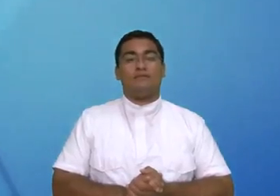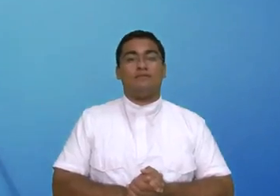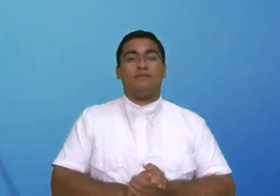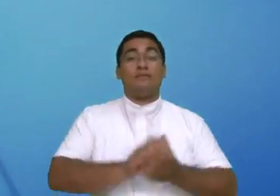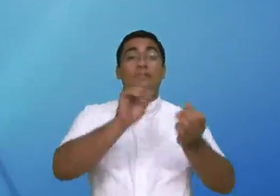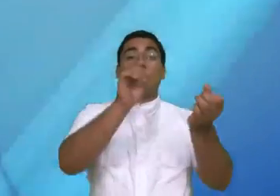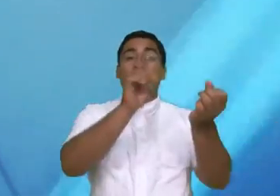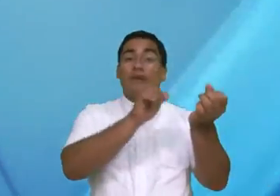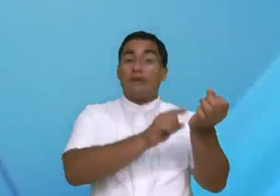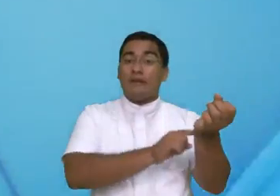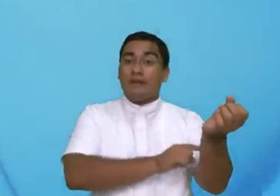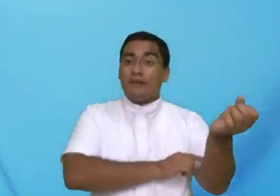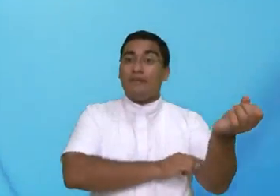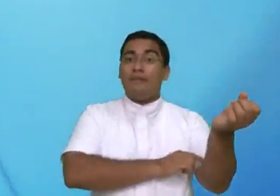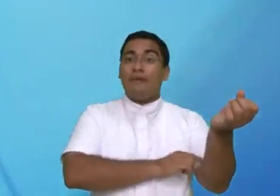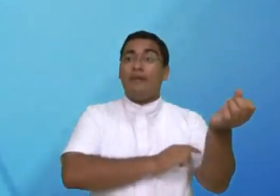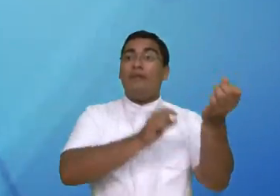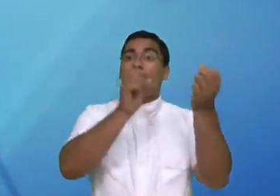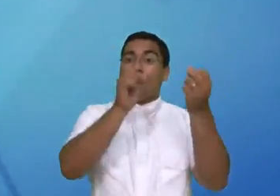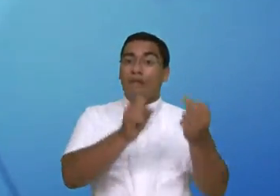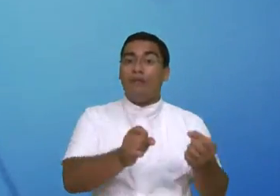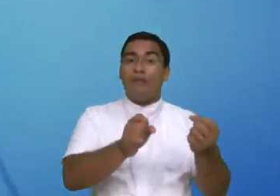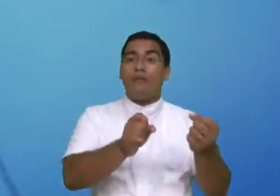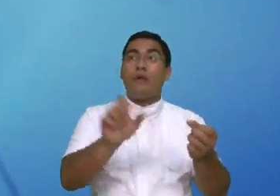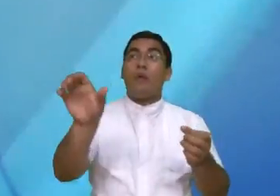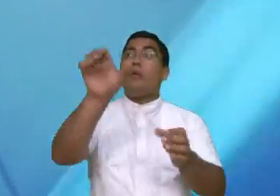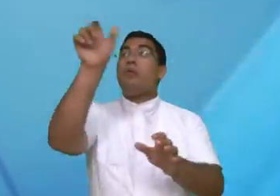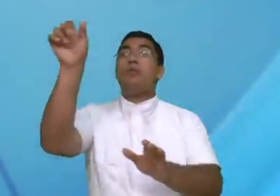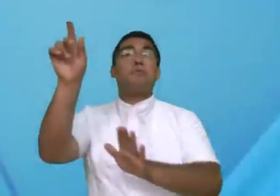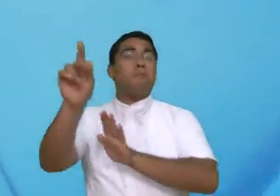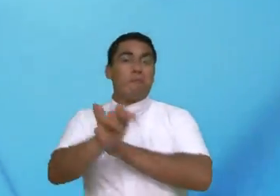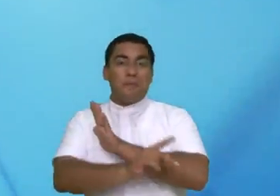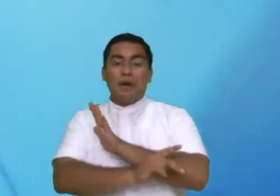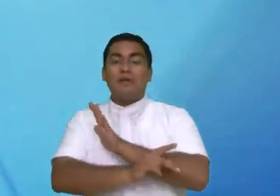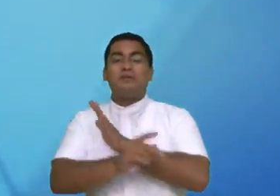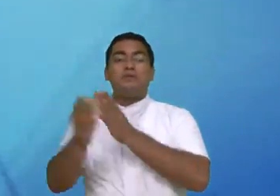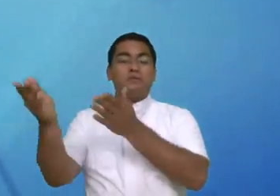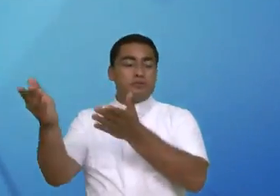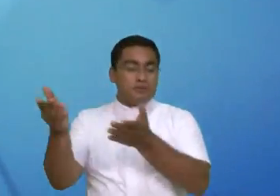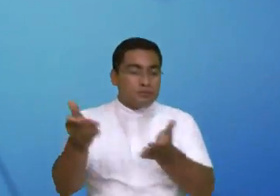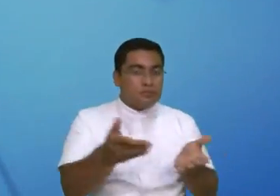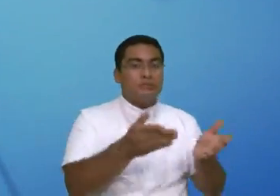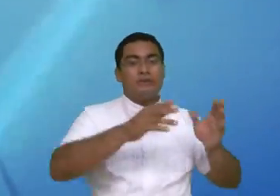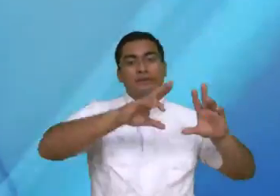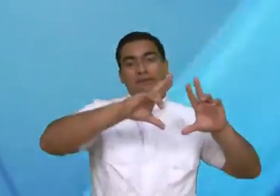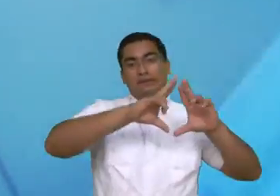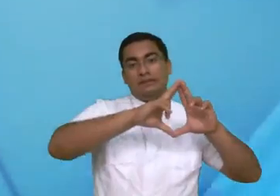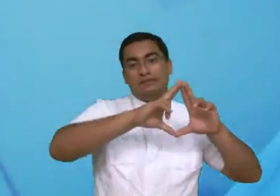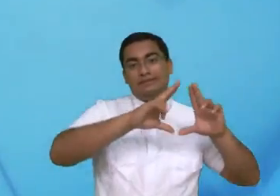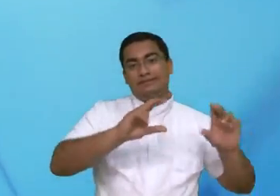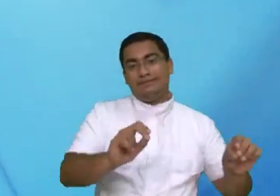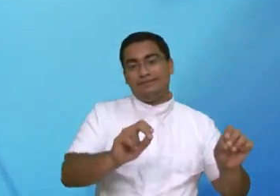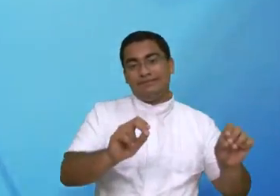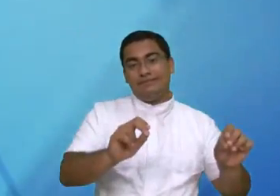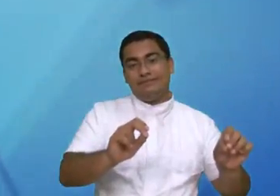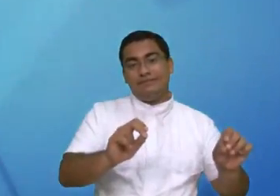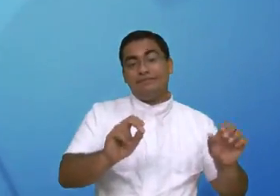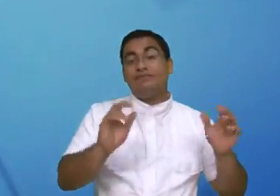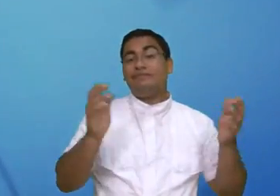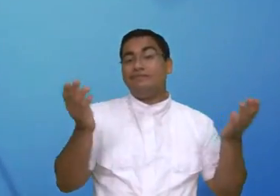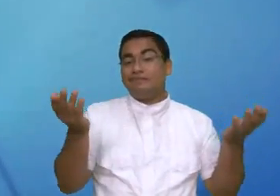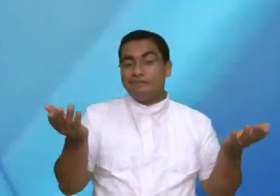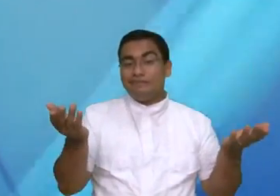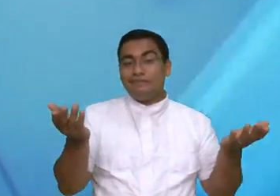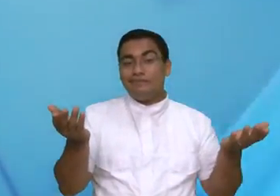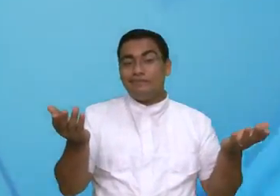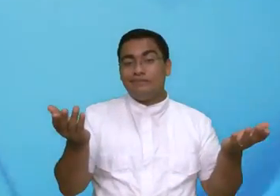Hermanos que llegaron desde otras tierras en fraternidad, iluminando con